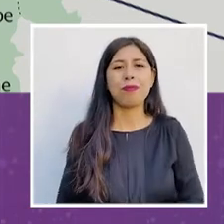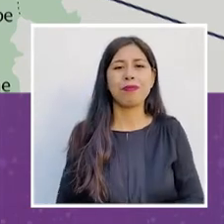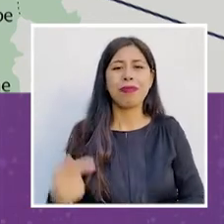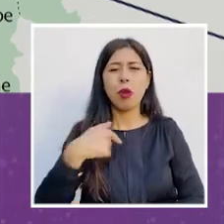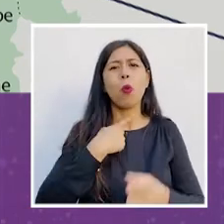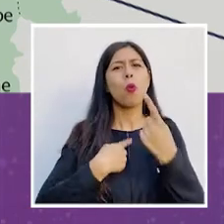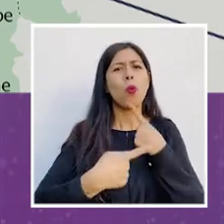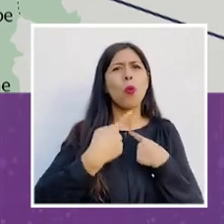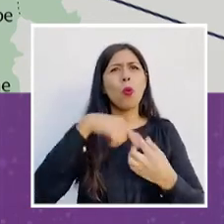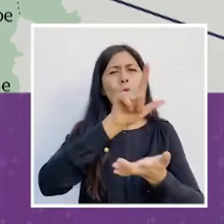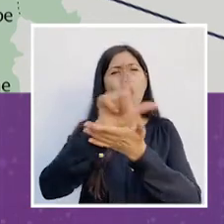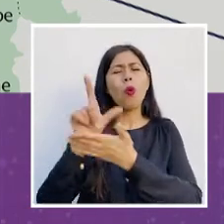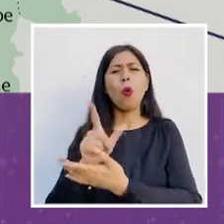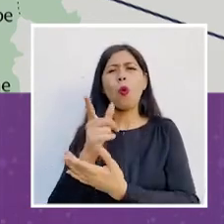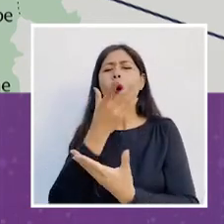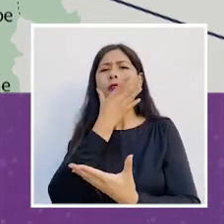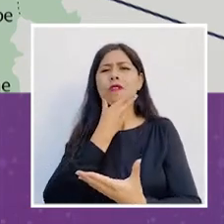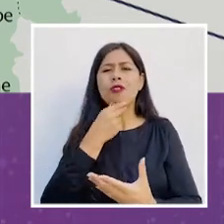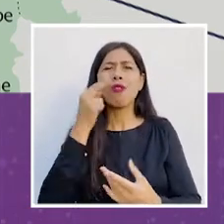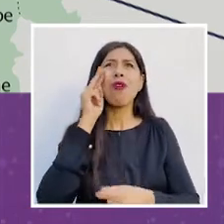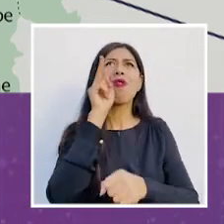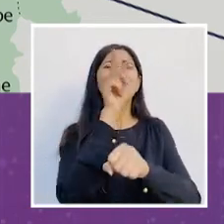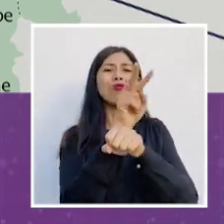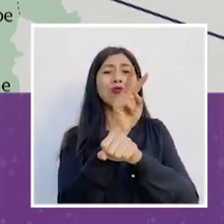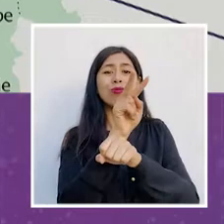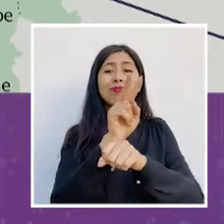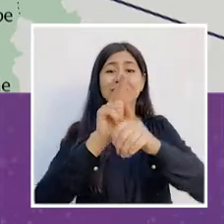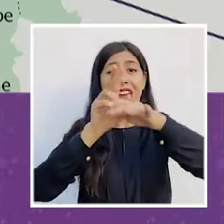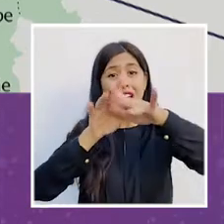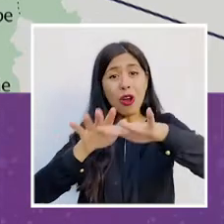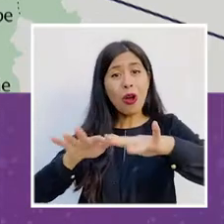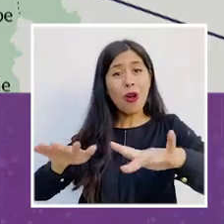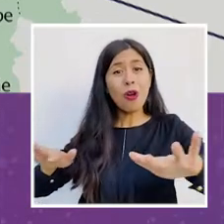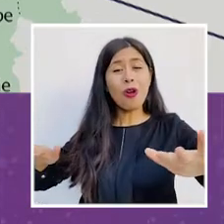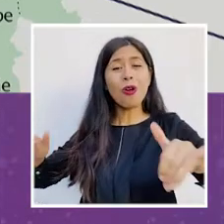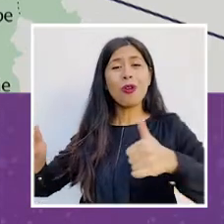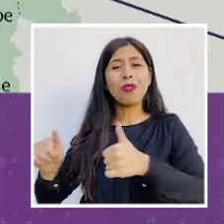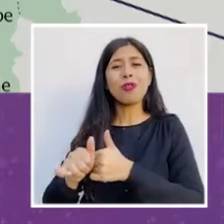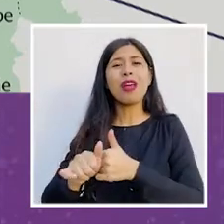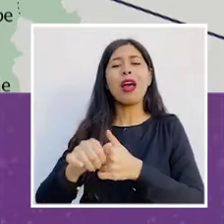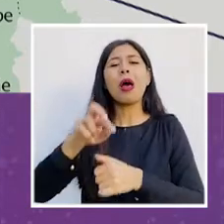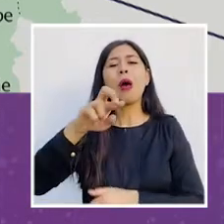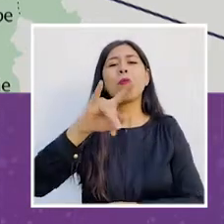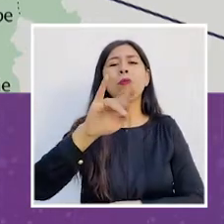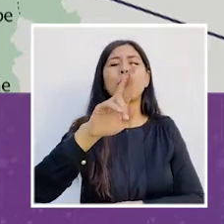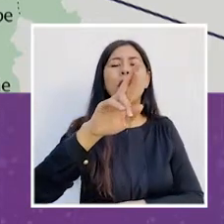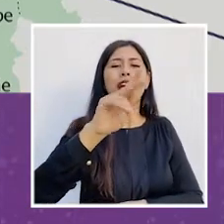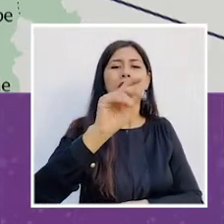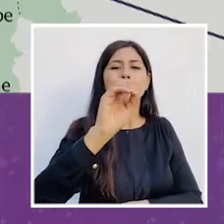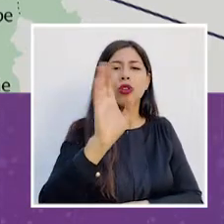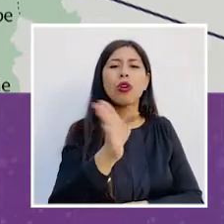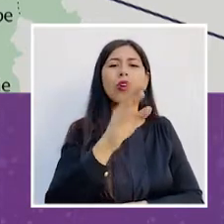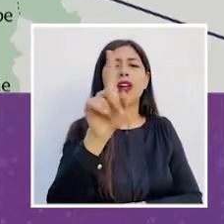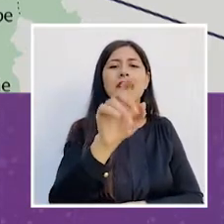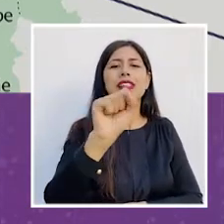interesantes y muy bonitos para poder observar el eclipse. En la costa, Puerto Saavedra,